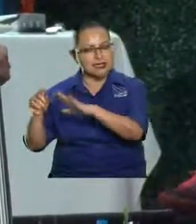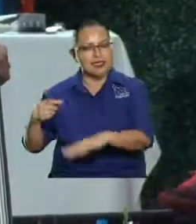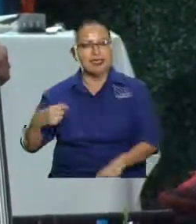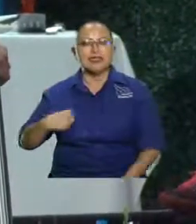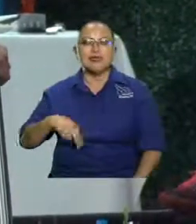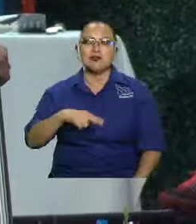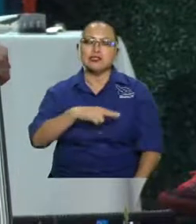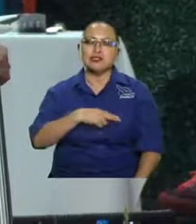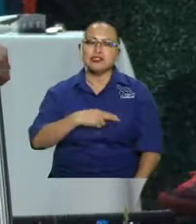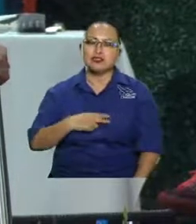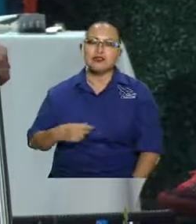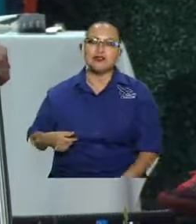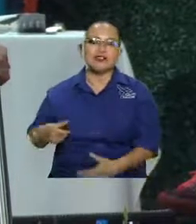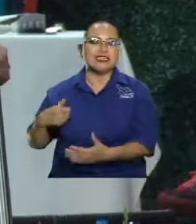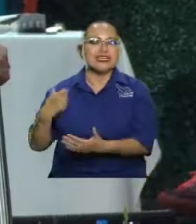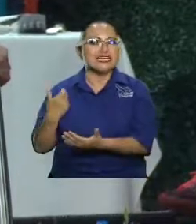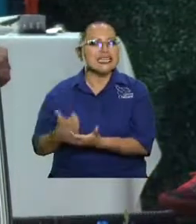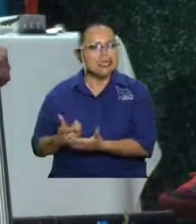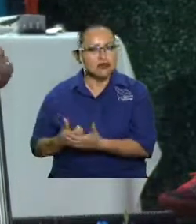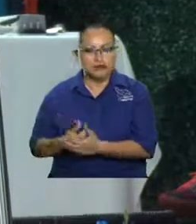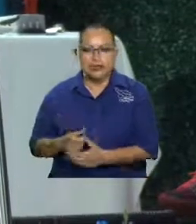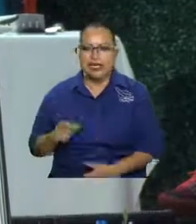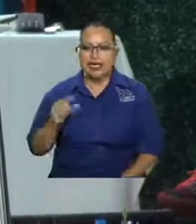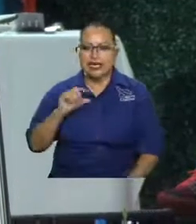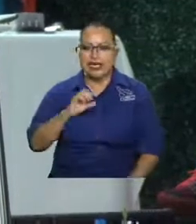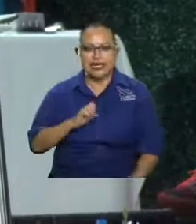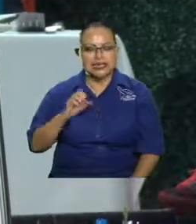de nuestros ingresos no es mucho.